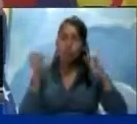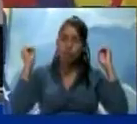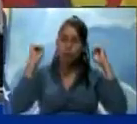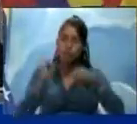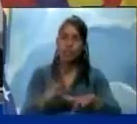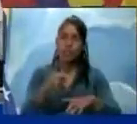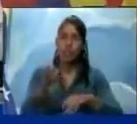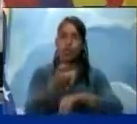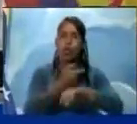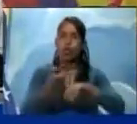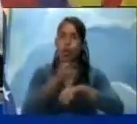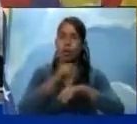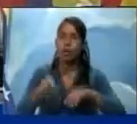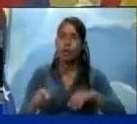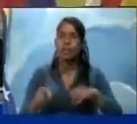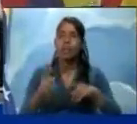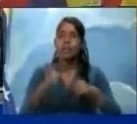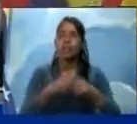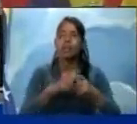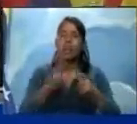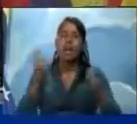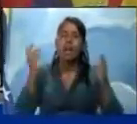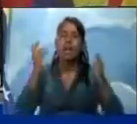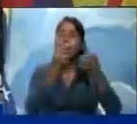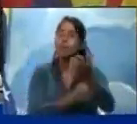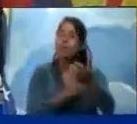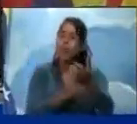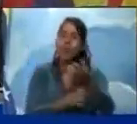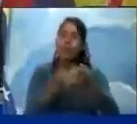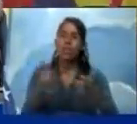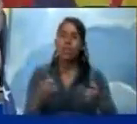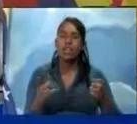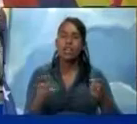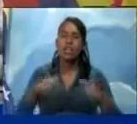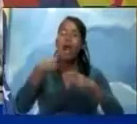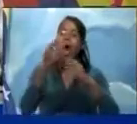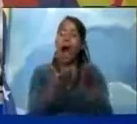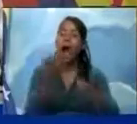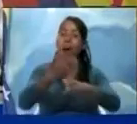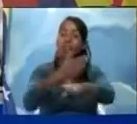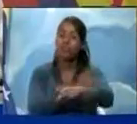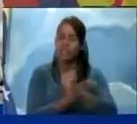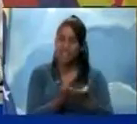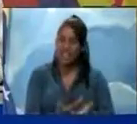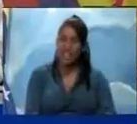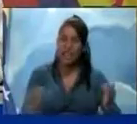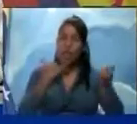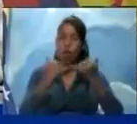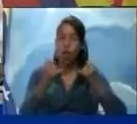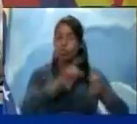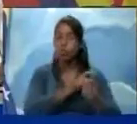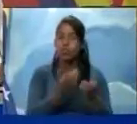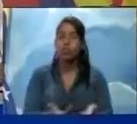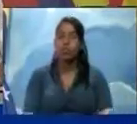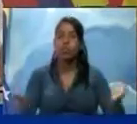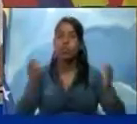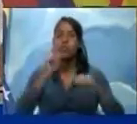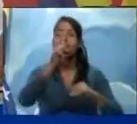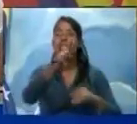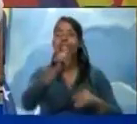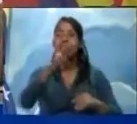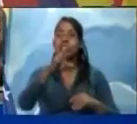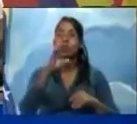los gobernantes, hermano, y los arrojaron en el foso,